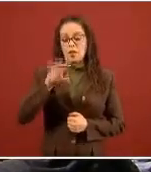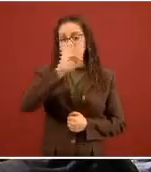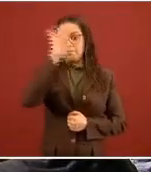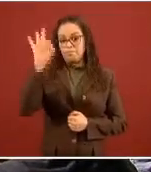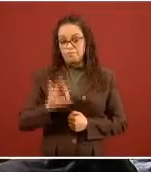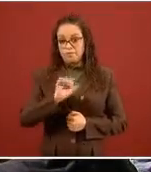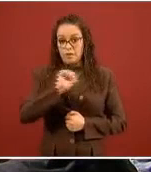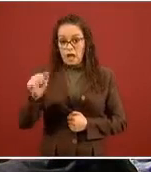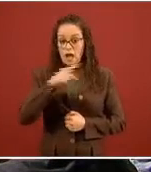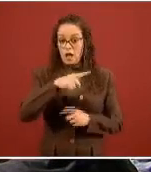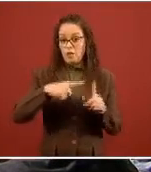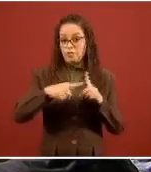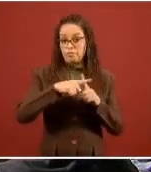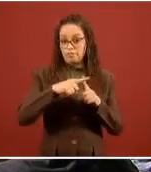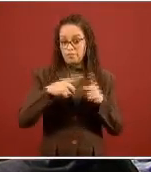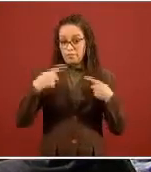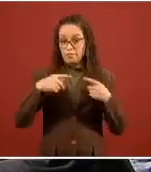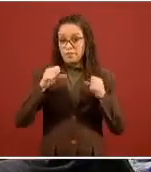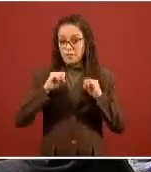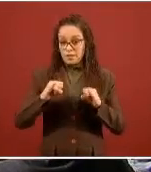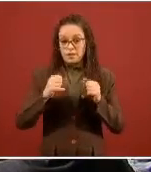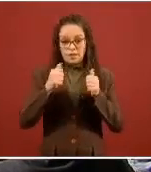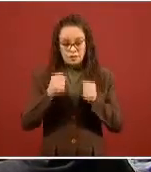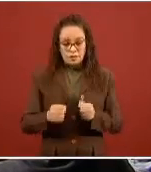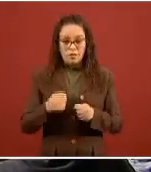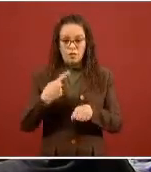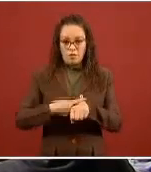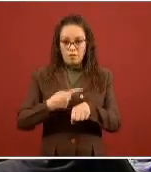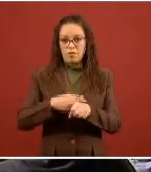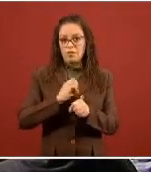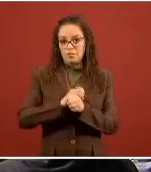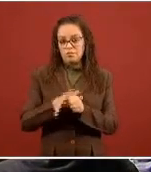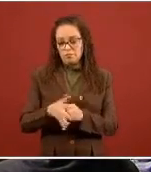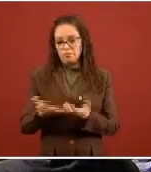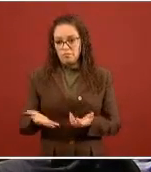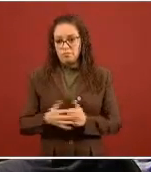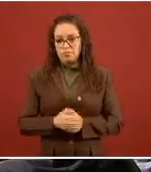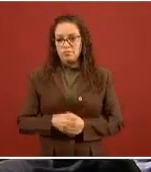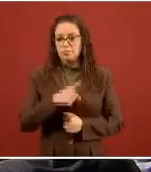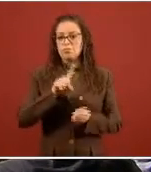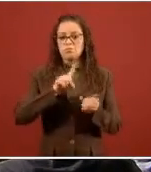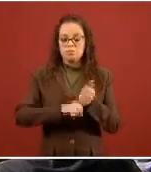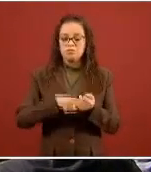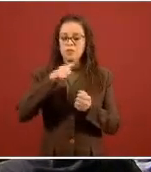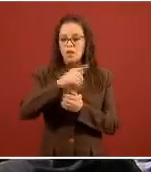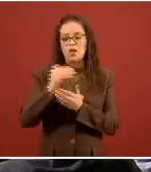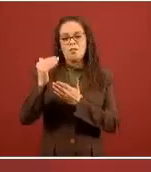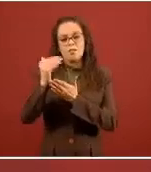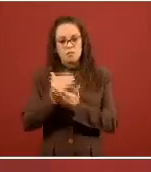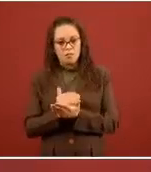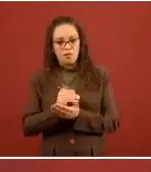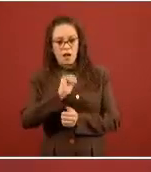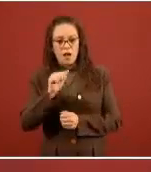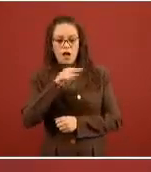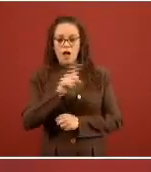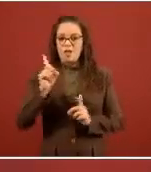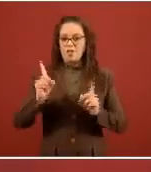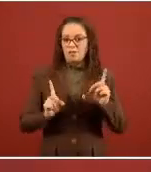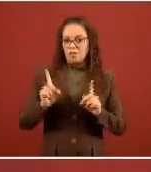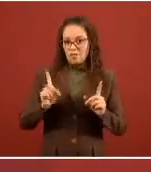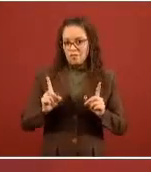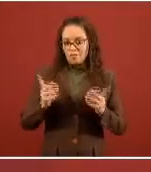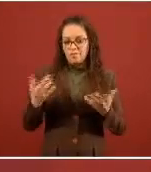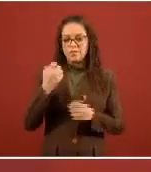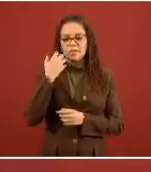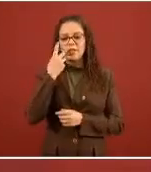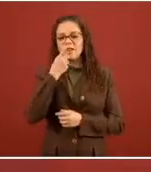manera preliminar pudiera sí aplicarse el porcentaje de positividad para al menos de los casos que aún son sospechosos, es decir, hay una